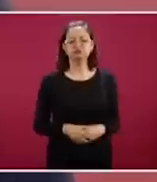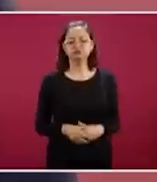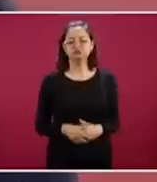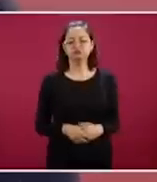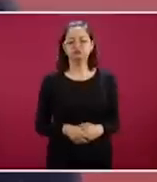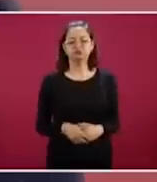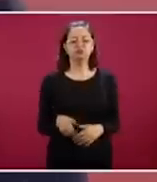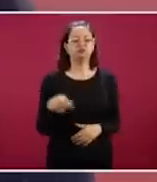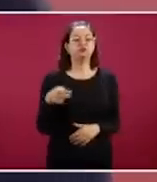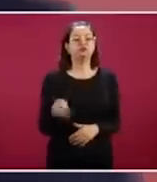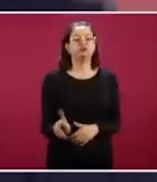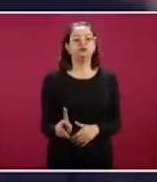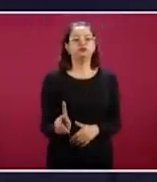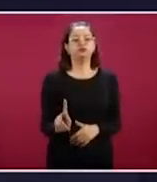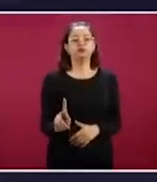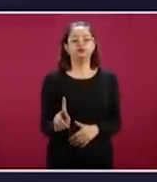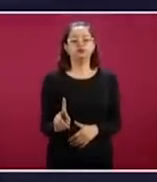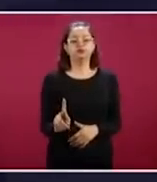pero